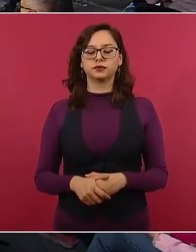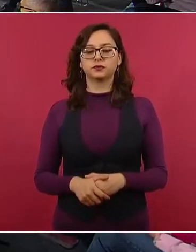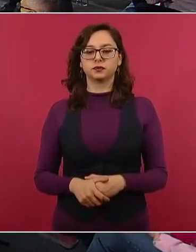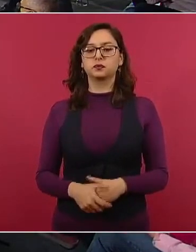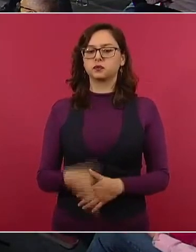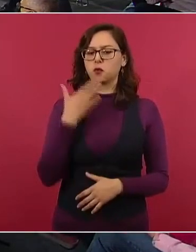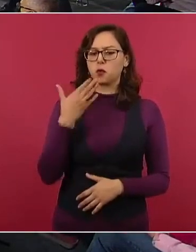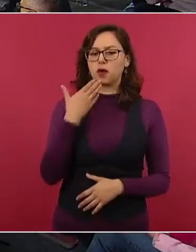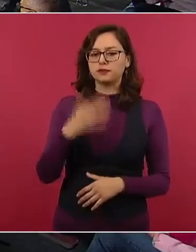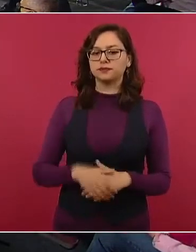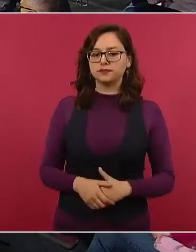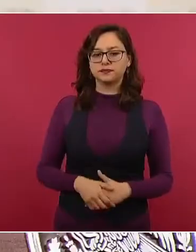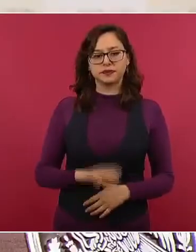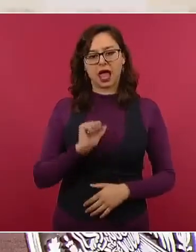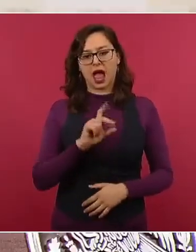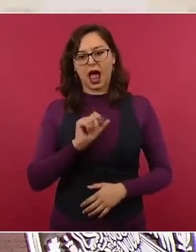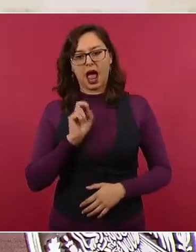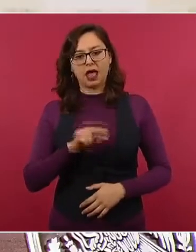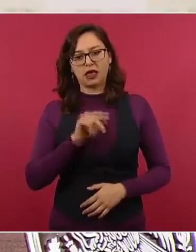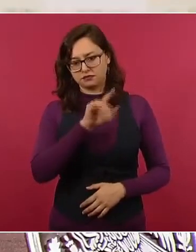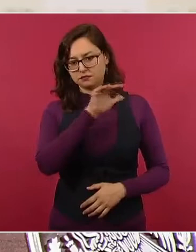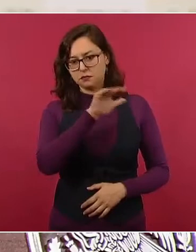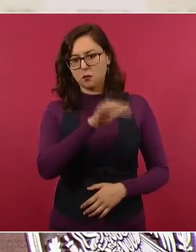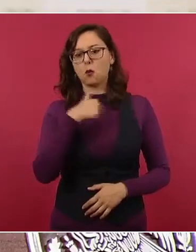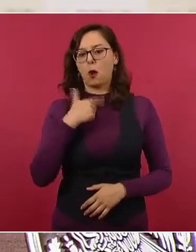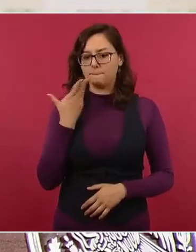Adán que hable con los que…